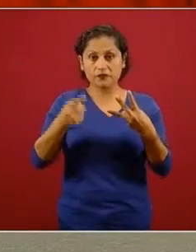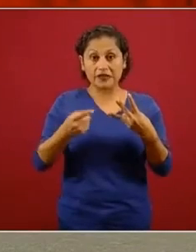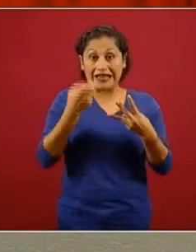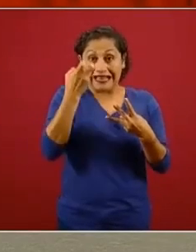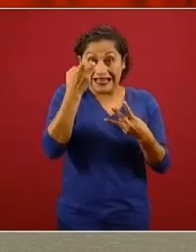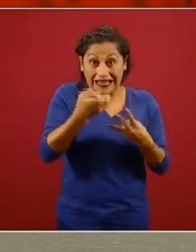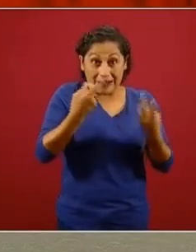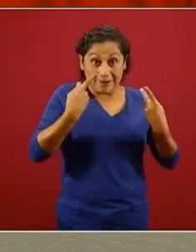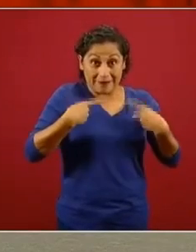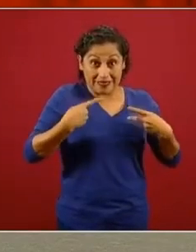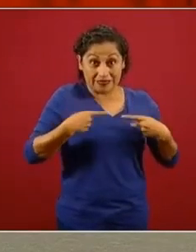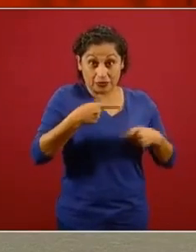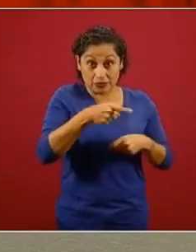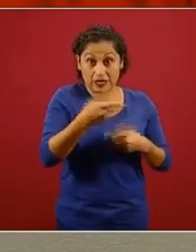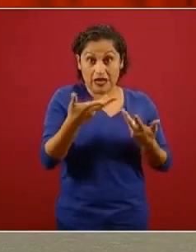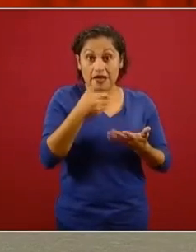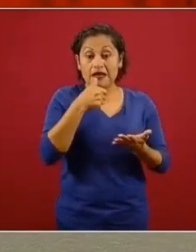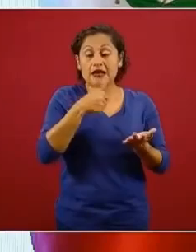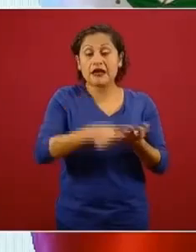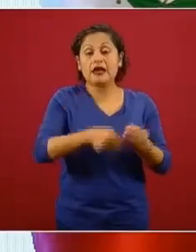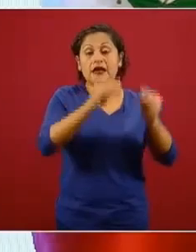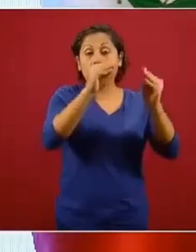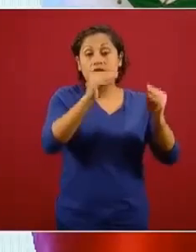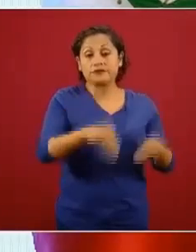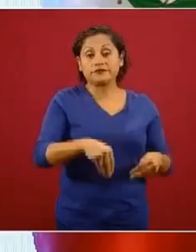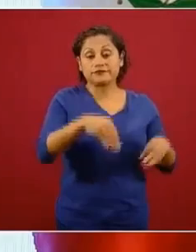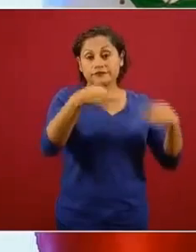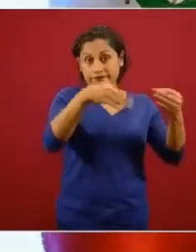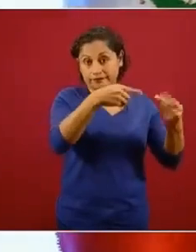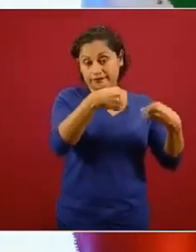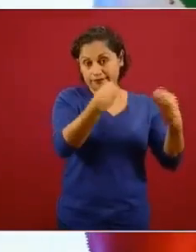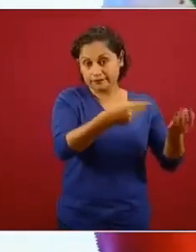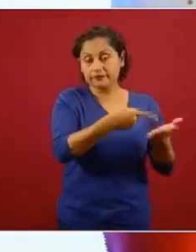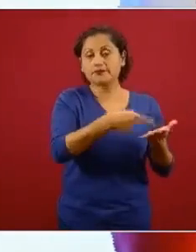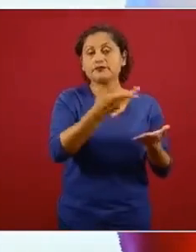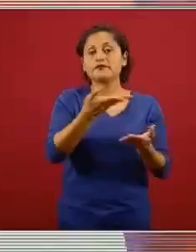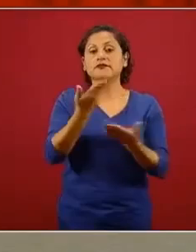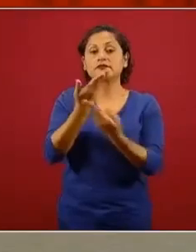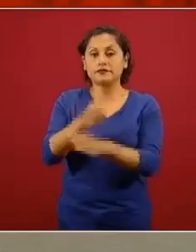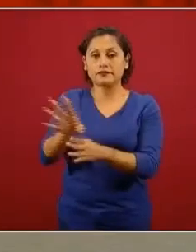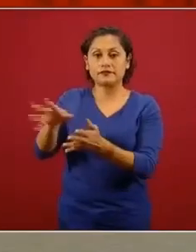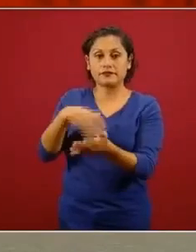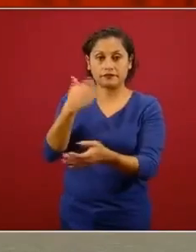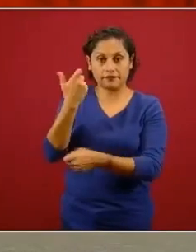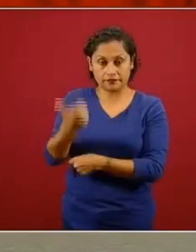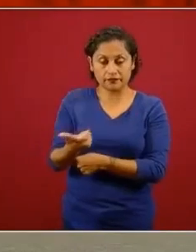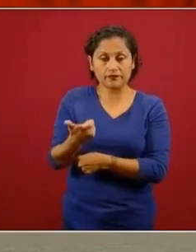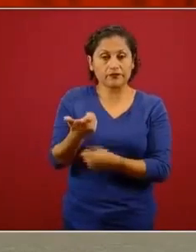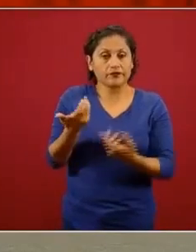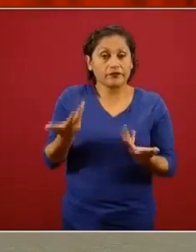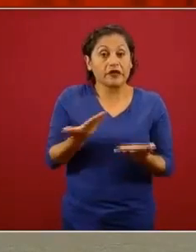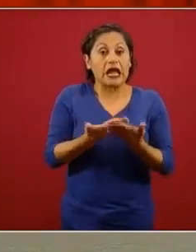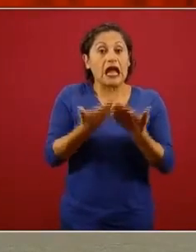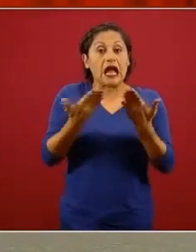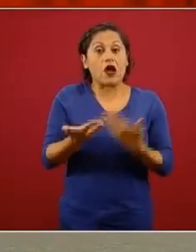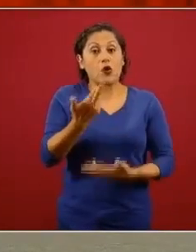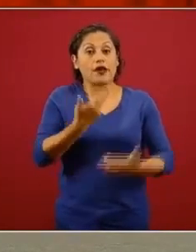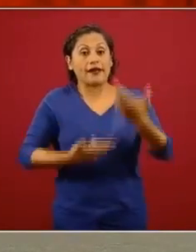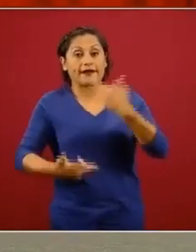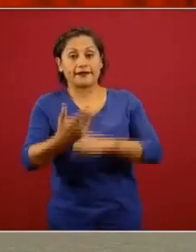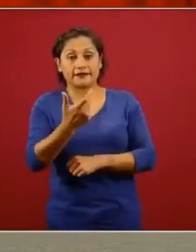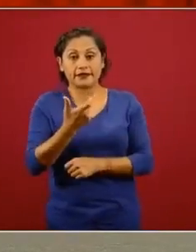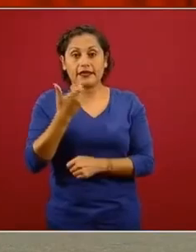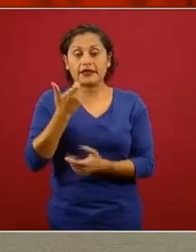crédito asistiendo a alguna sucursal de estos tres bancos, lo que deben de pagar como reembolso